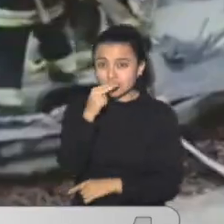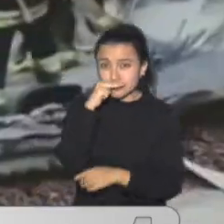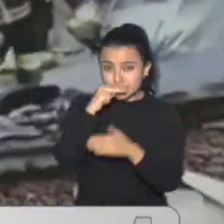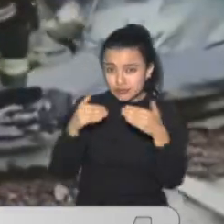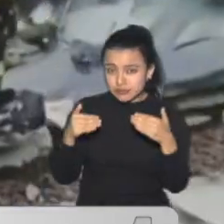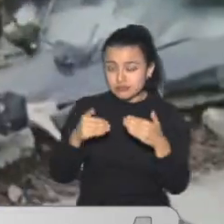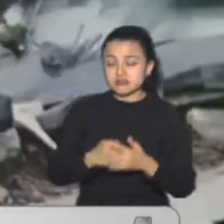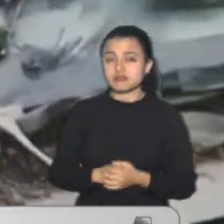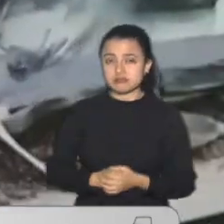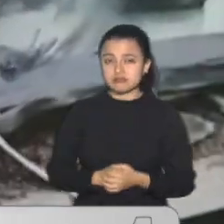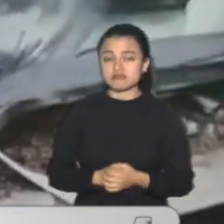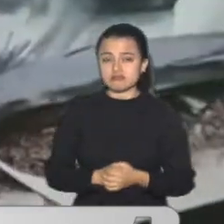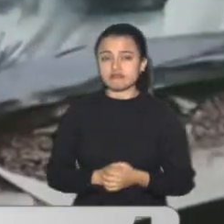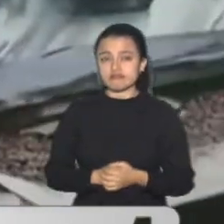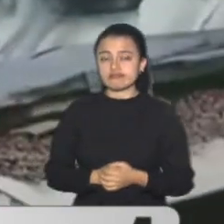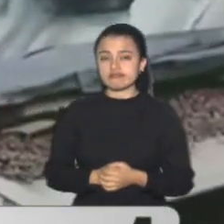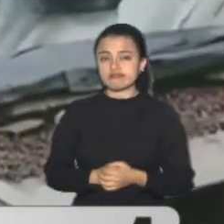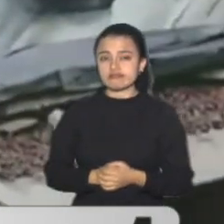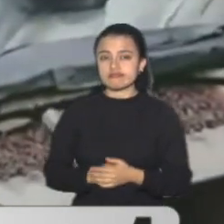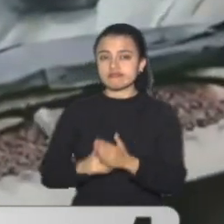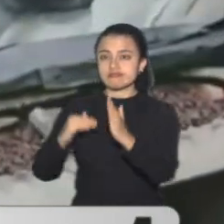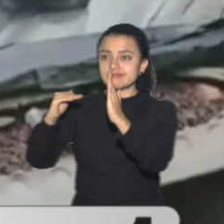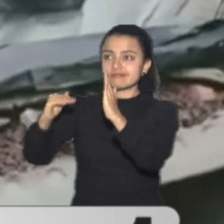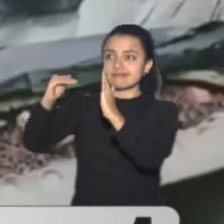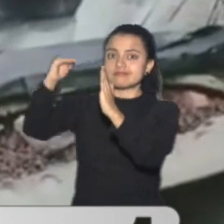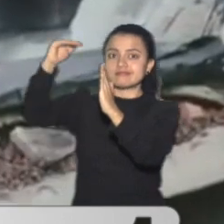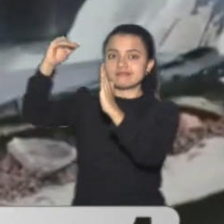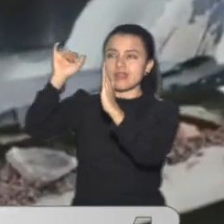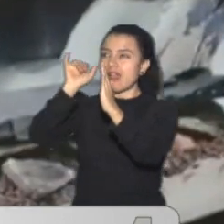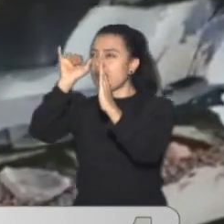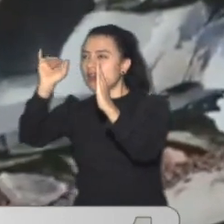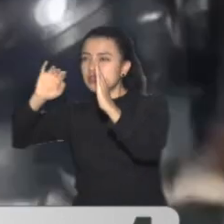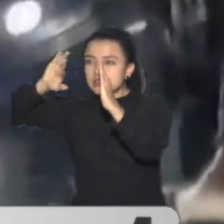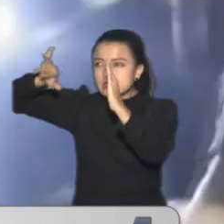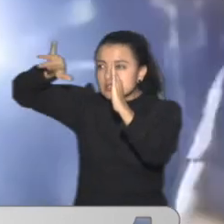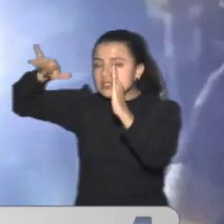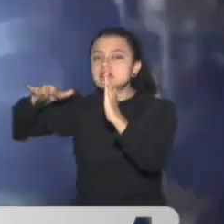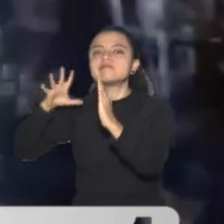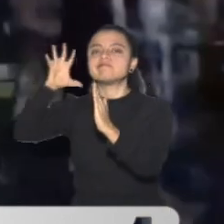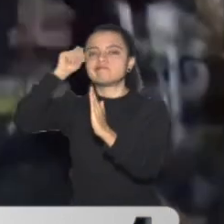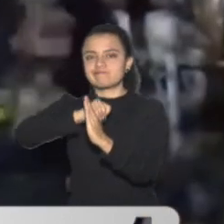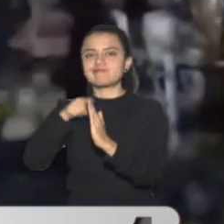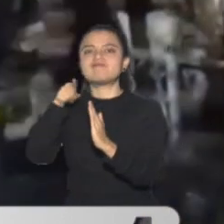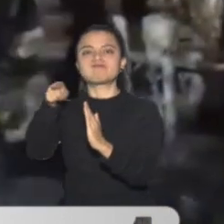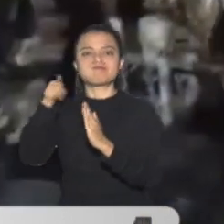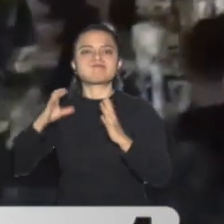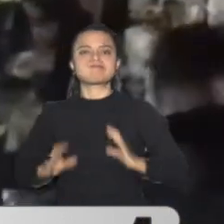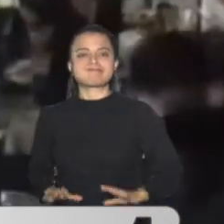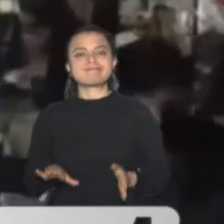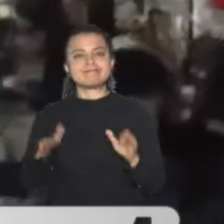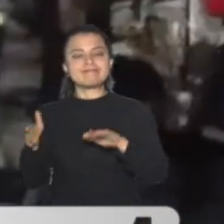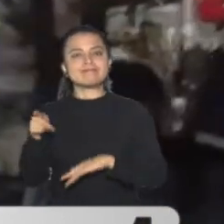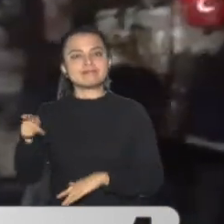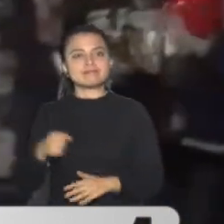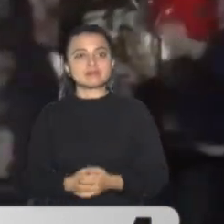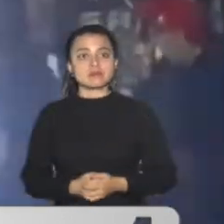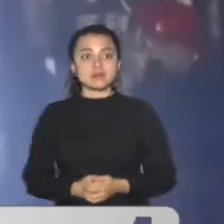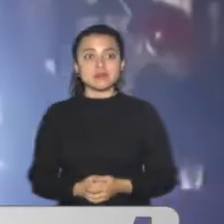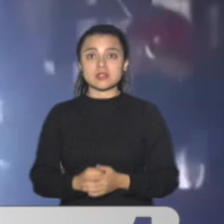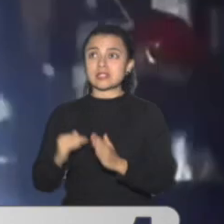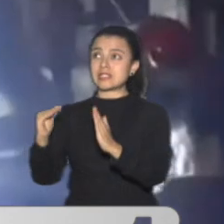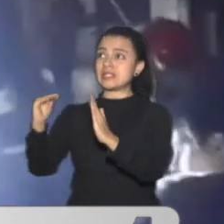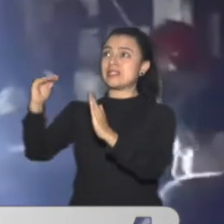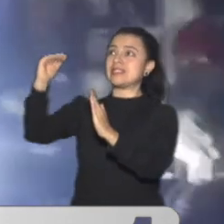se encontraron en un edificio de apartamentos confirmaron las autoridades según reportan medios locales un incendio en el